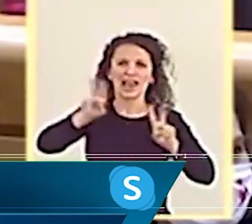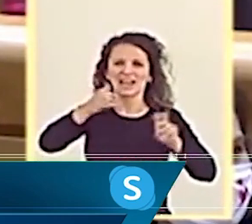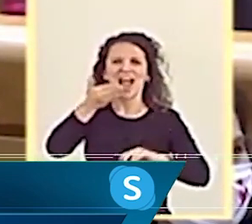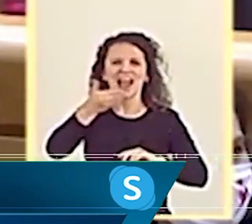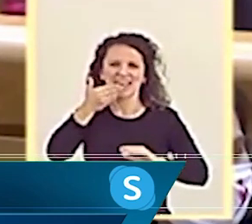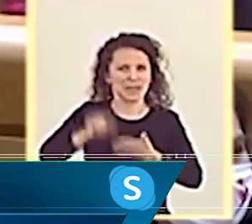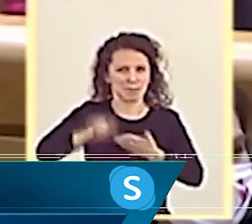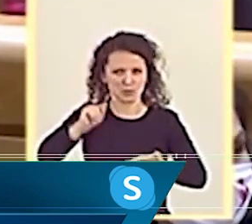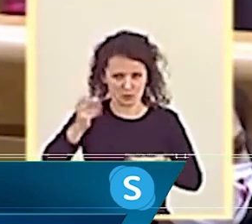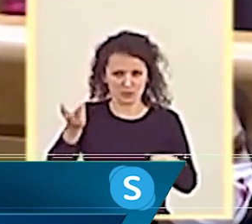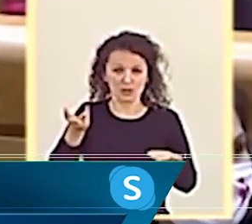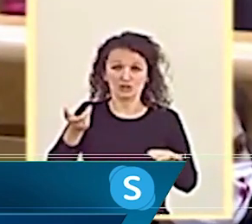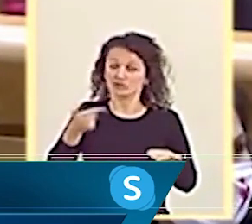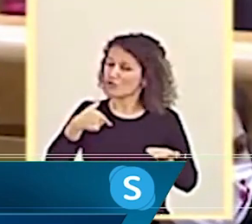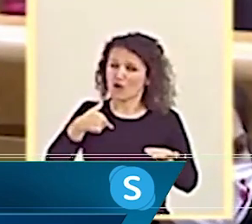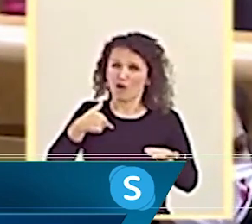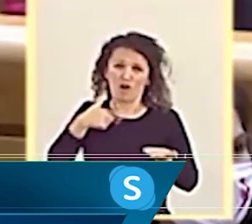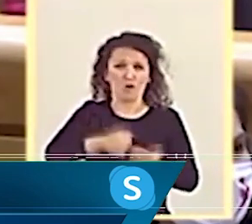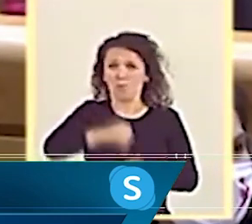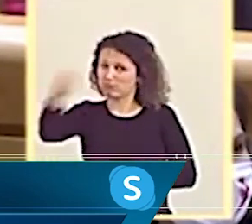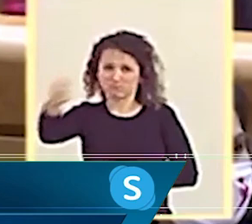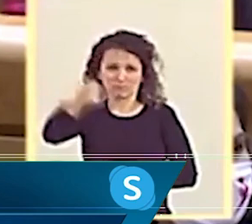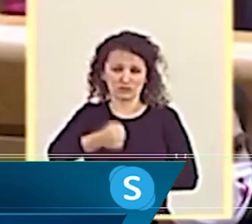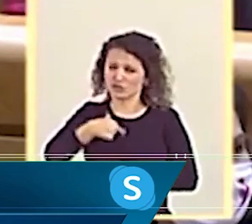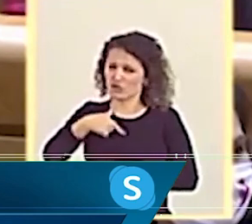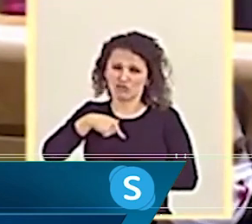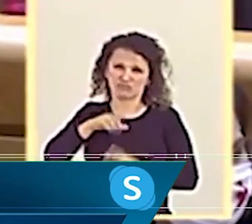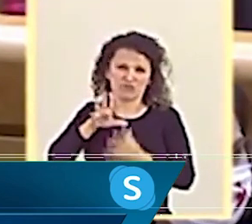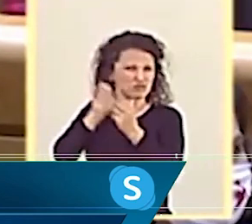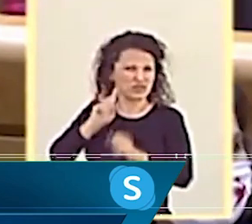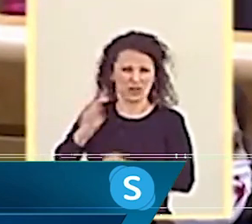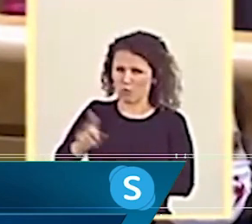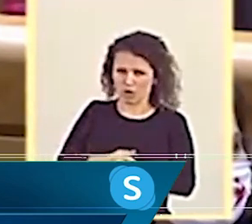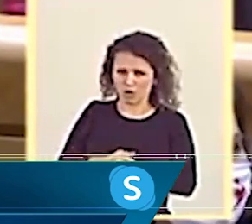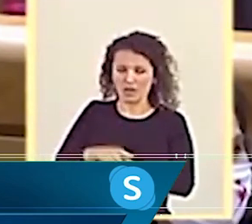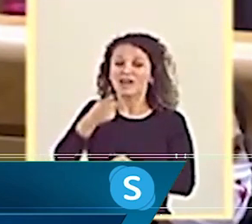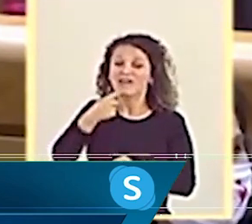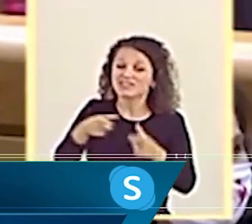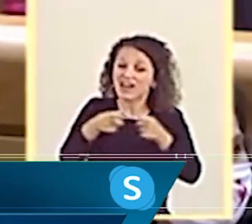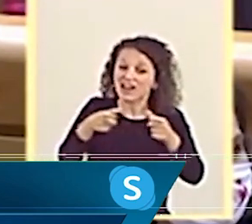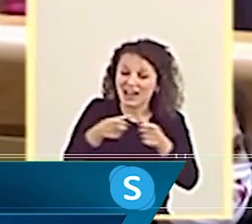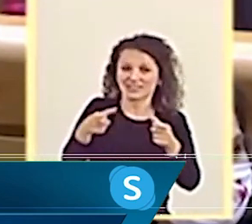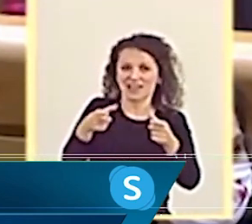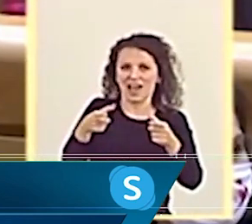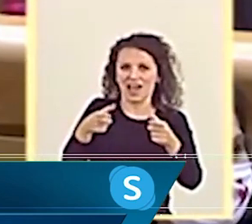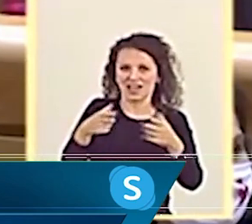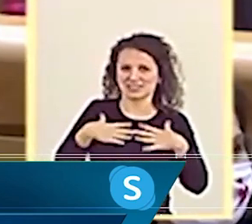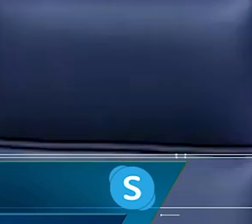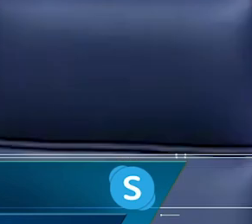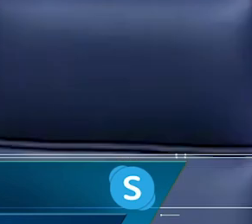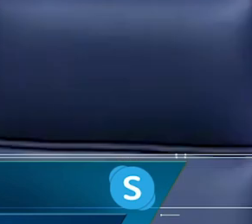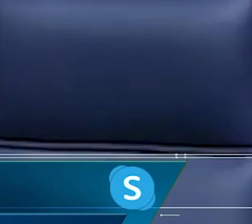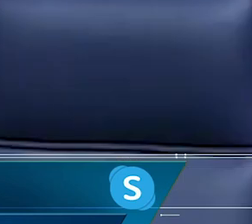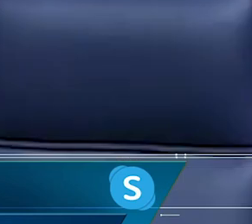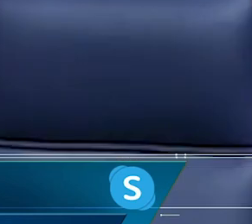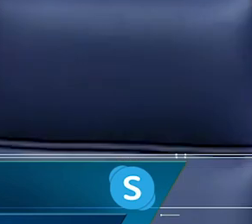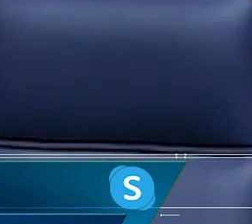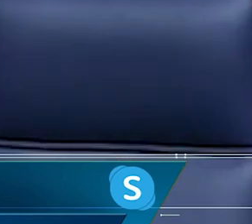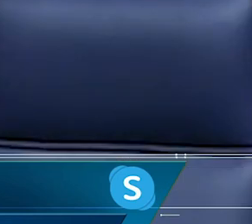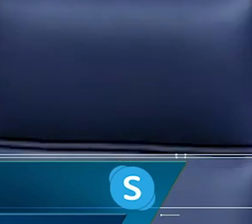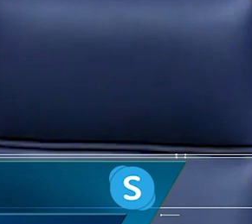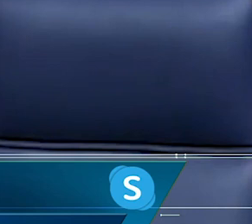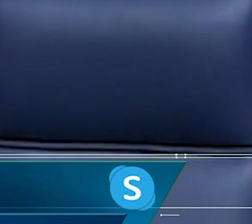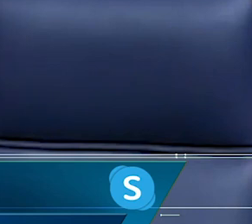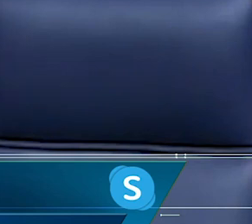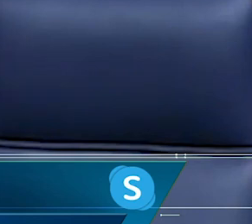se lo puedo reprochar, pero no, es legal. Ahora bien, es una jugada de doble juego